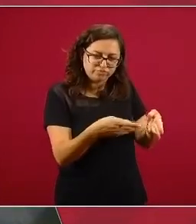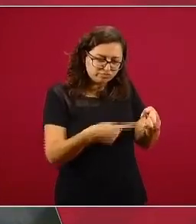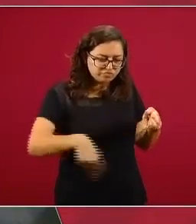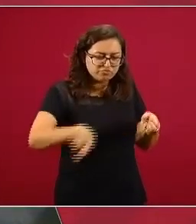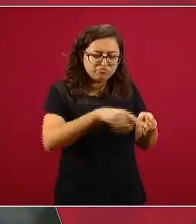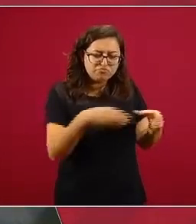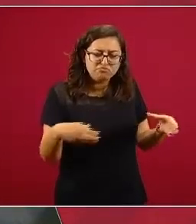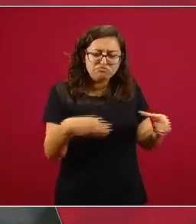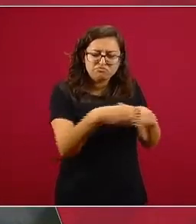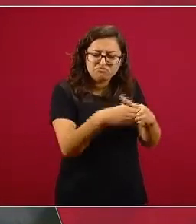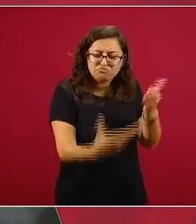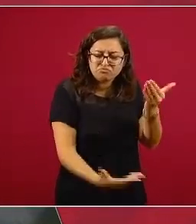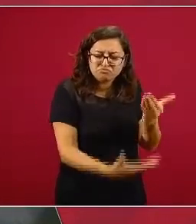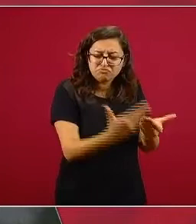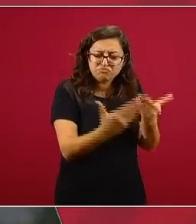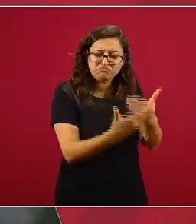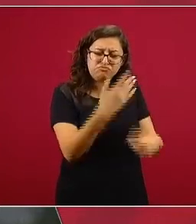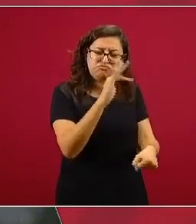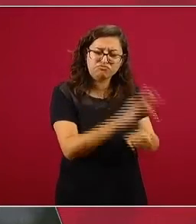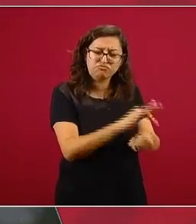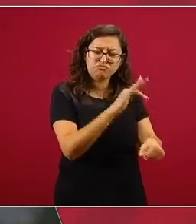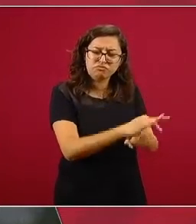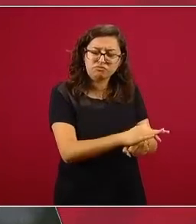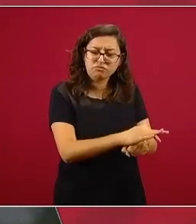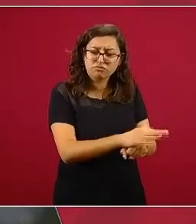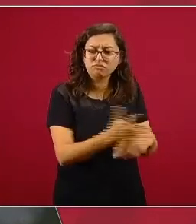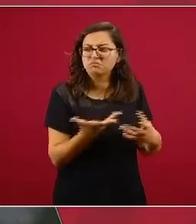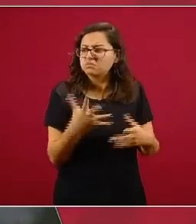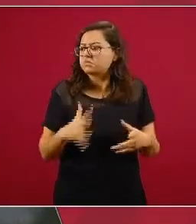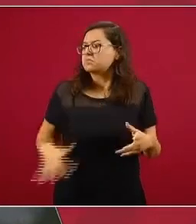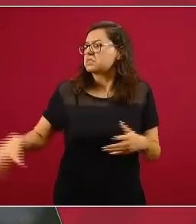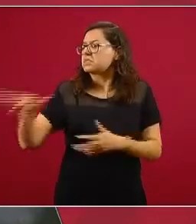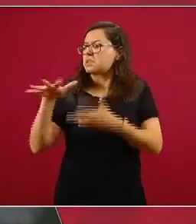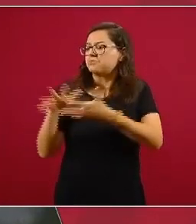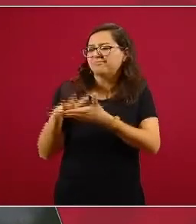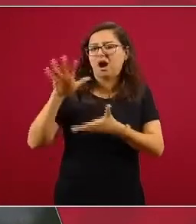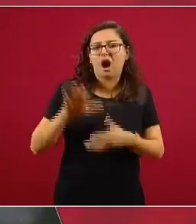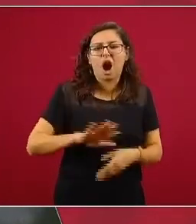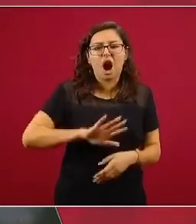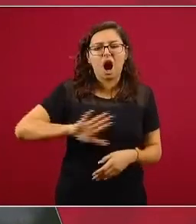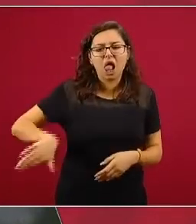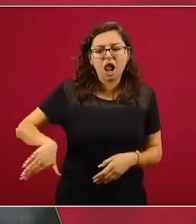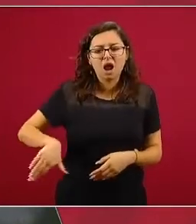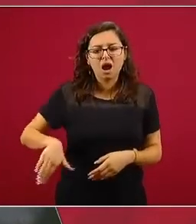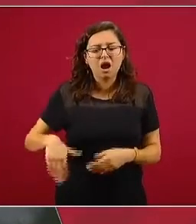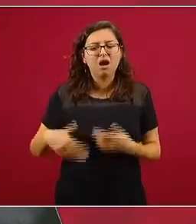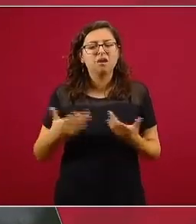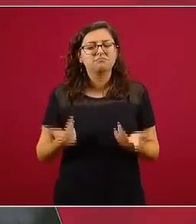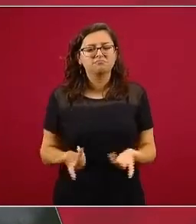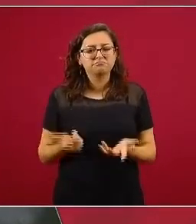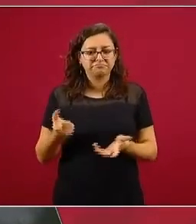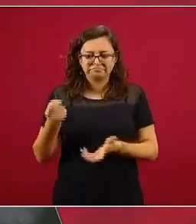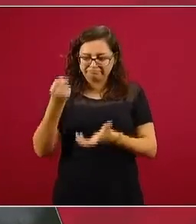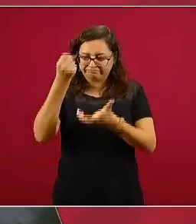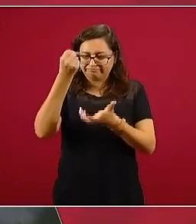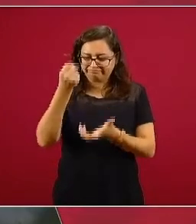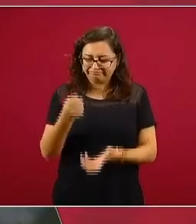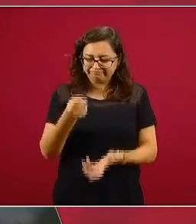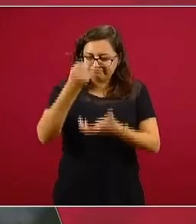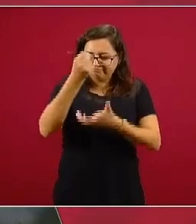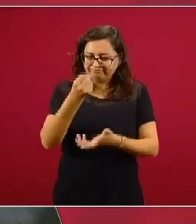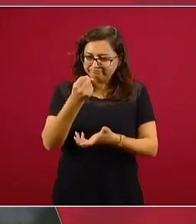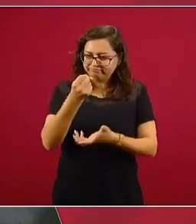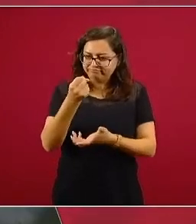pequeñas minorías sobre las mayorías, el beneficio de la inversión o